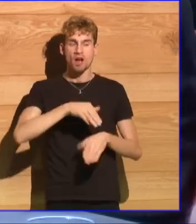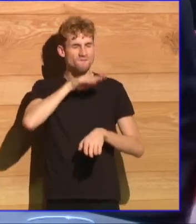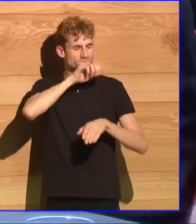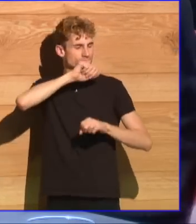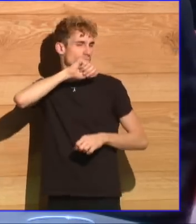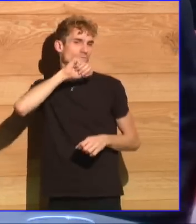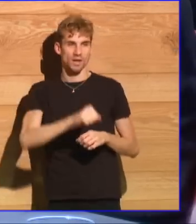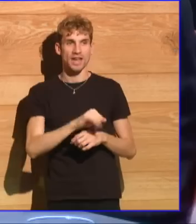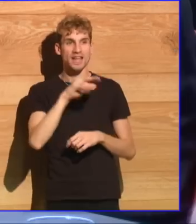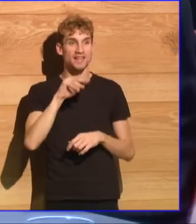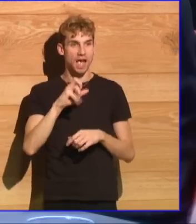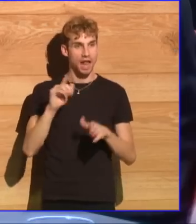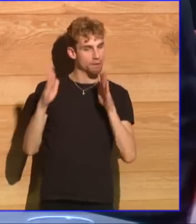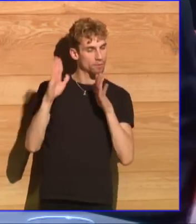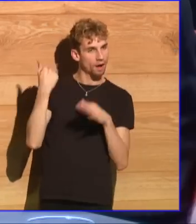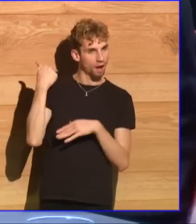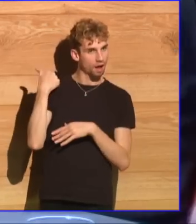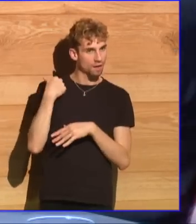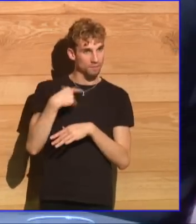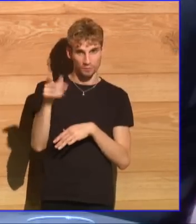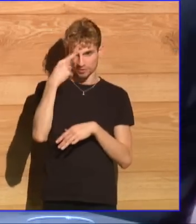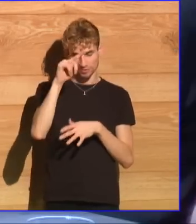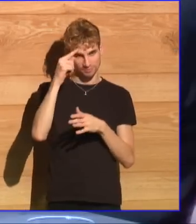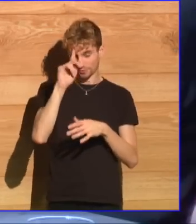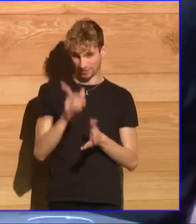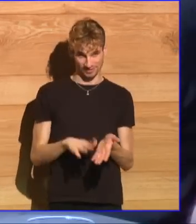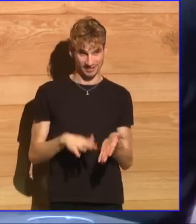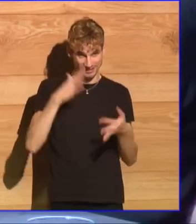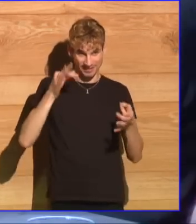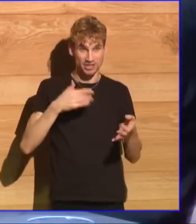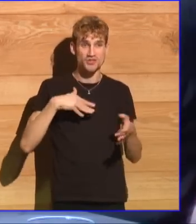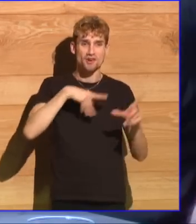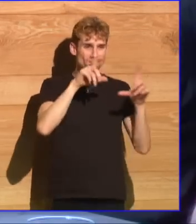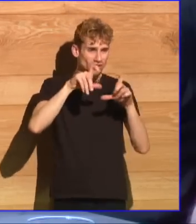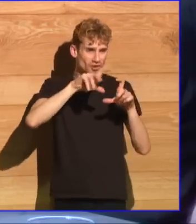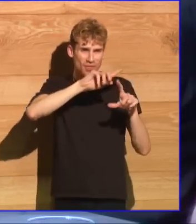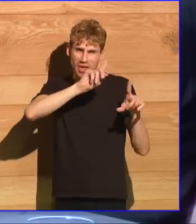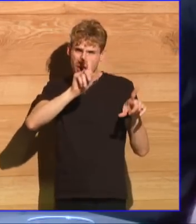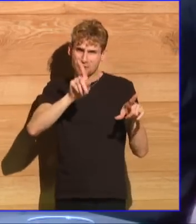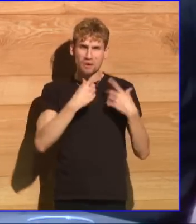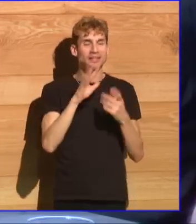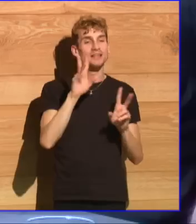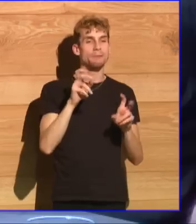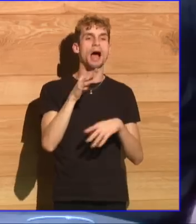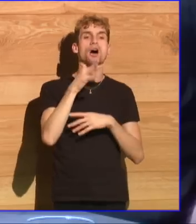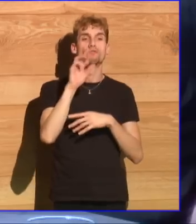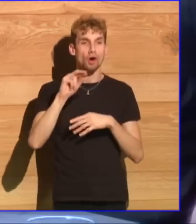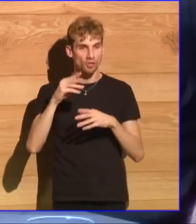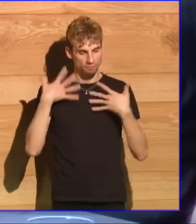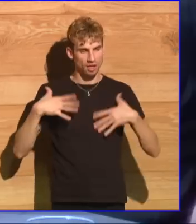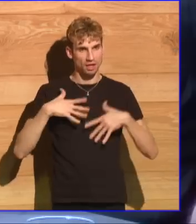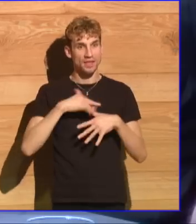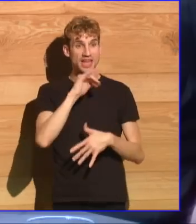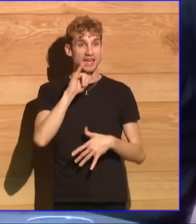fan de Indiana Jones en aquella época. No sabéis cuánto de fan. O sea, yo tenía cualquier foto que yo encontraba de Harrison Ford vestido de Indiana